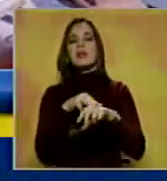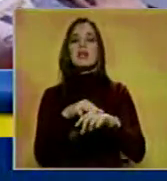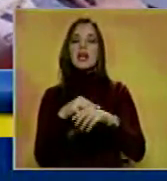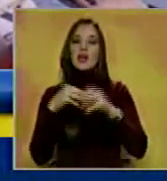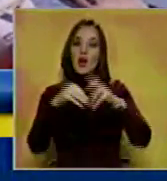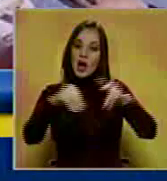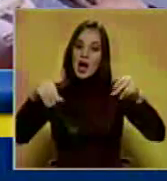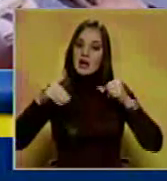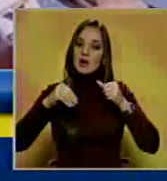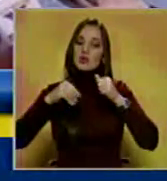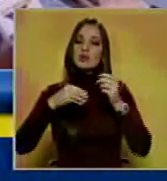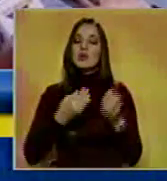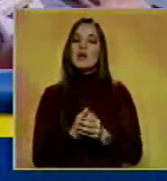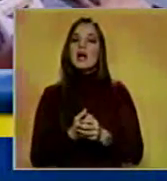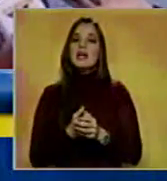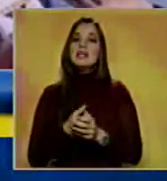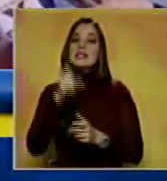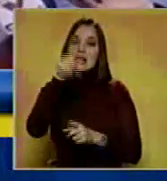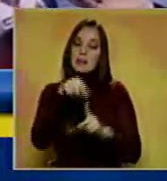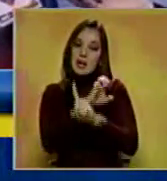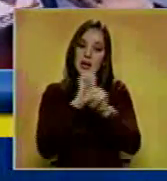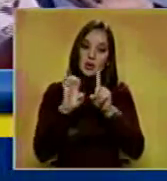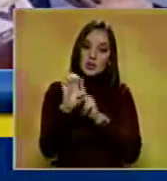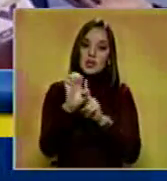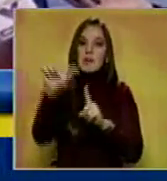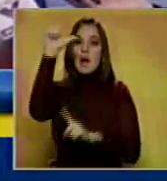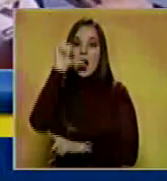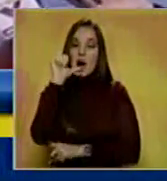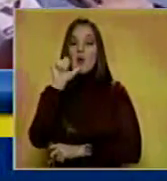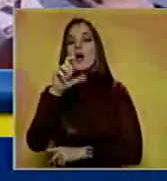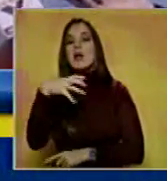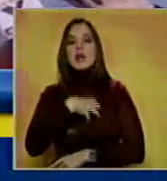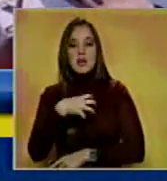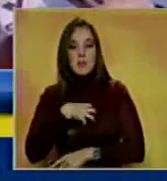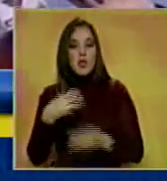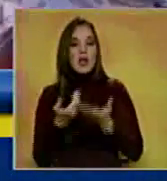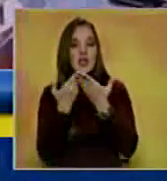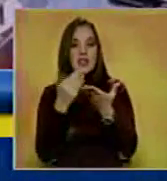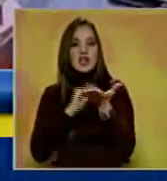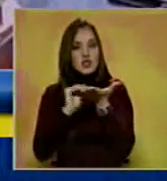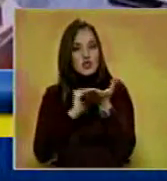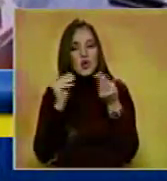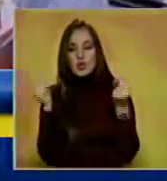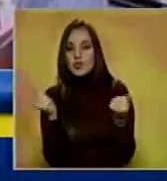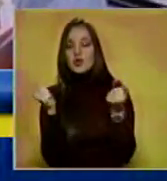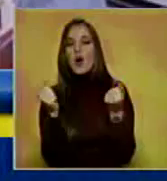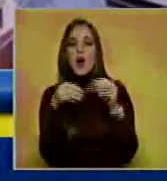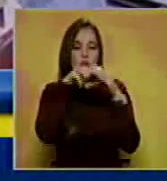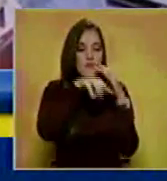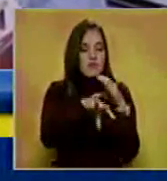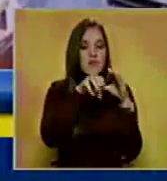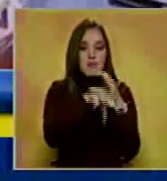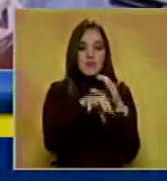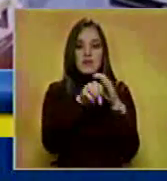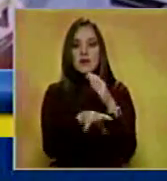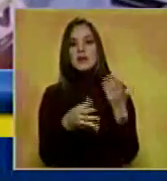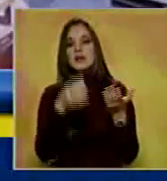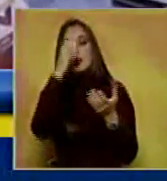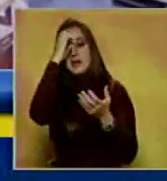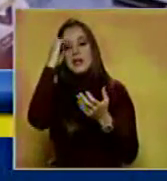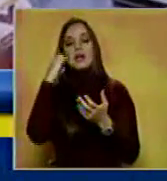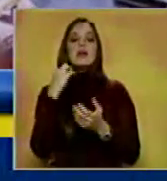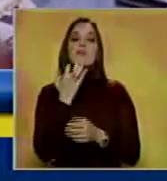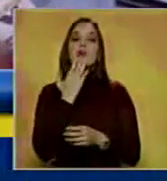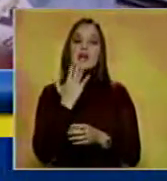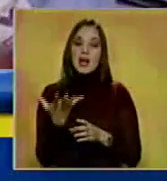y el ecosocialismo y aguas para poder solventar el tema de la fuga este embalse no existiría de no haber habido